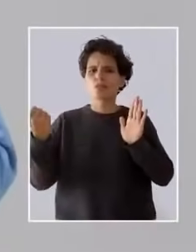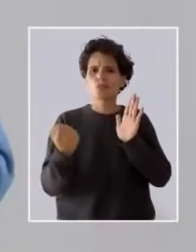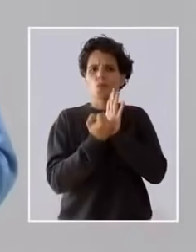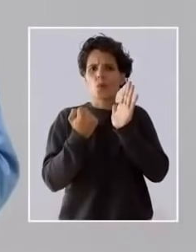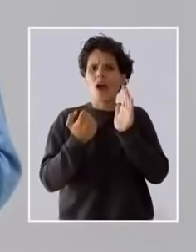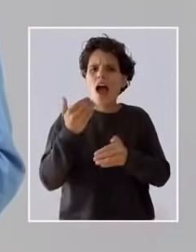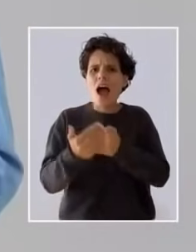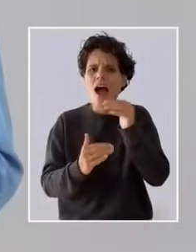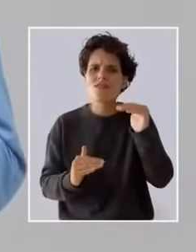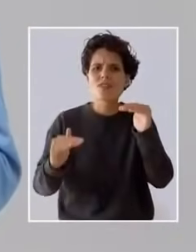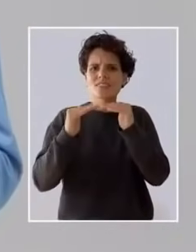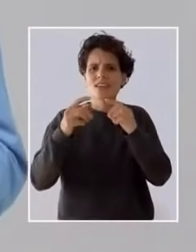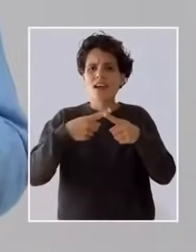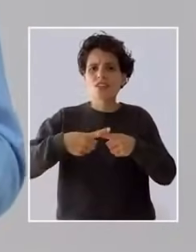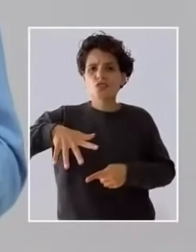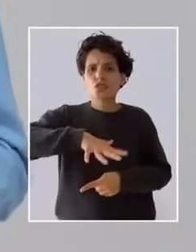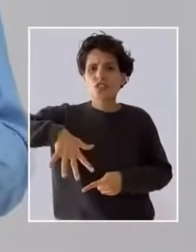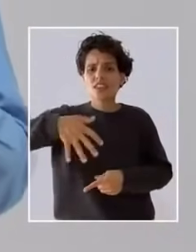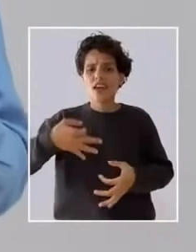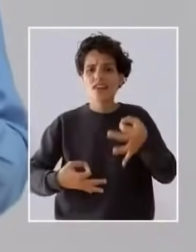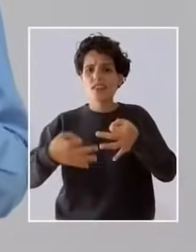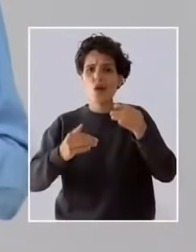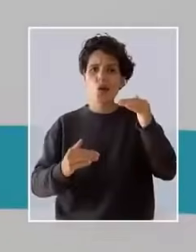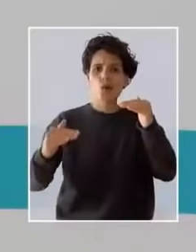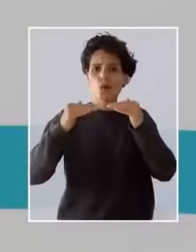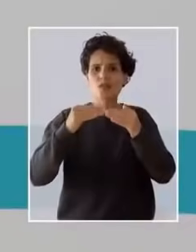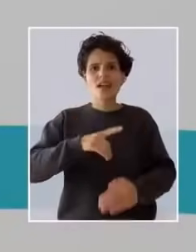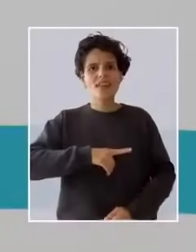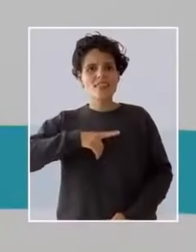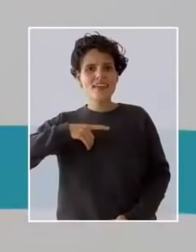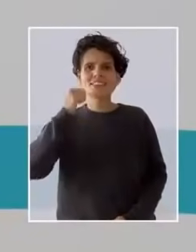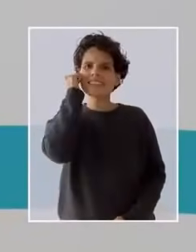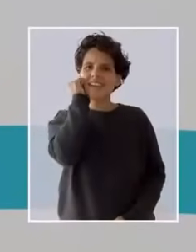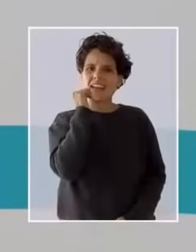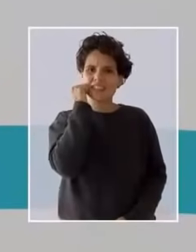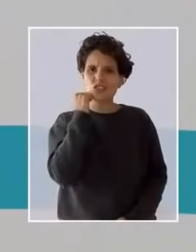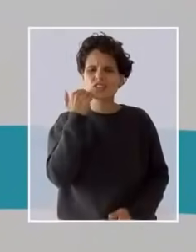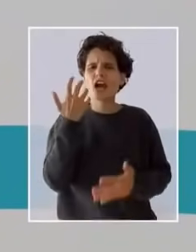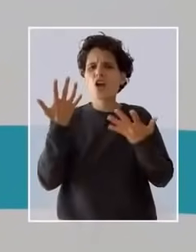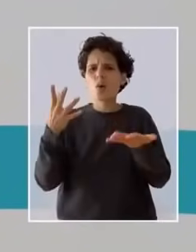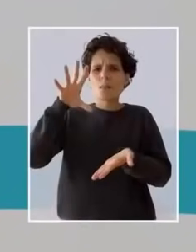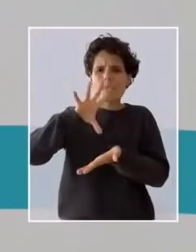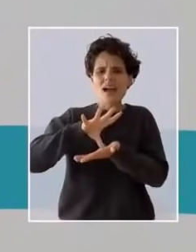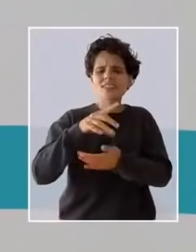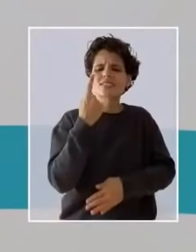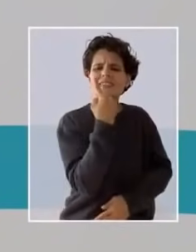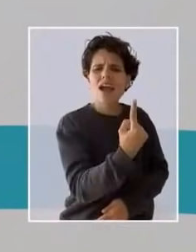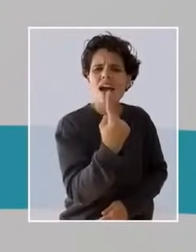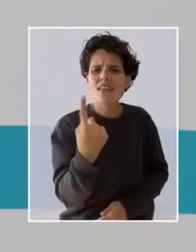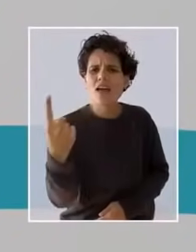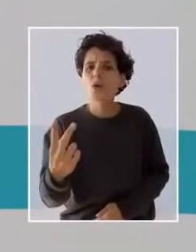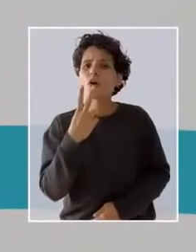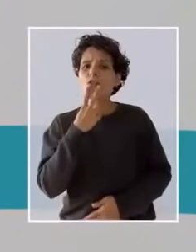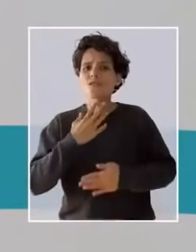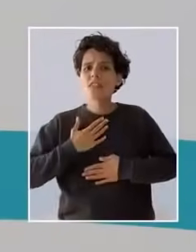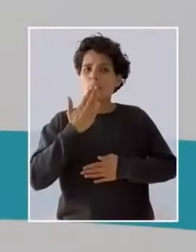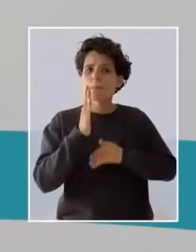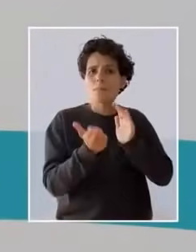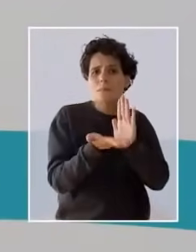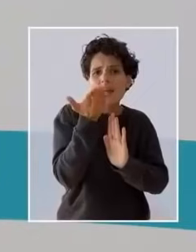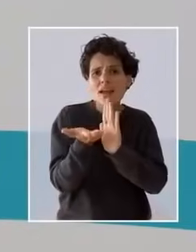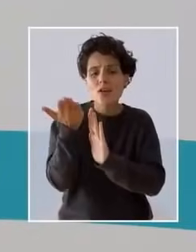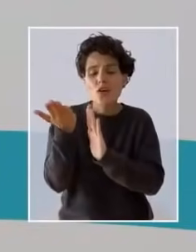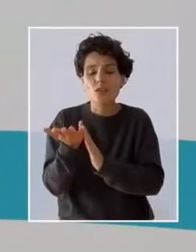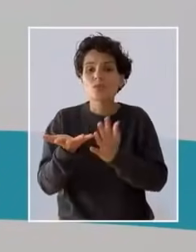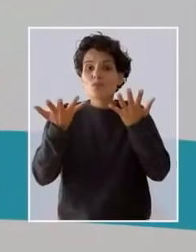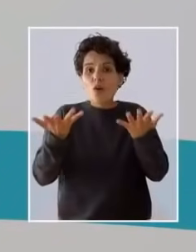avanzar. Avanzar hacia una sociedad justa, digna y cariñosa. Hacia un país que mejore, concretamente, la vida de las personas. Por